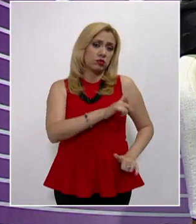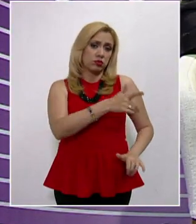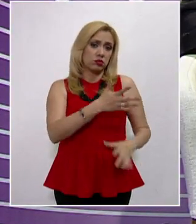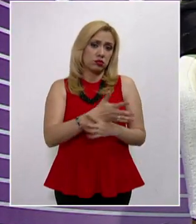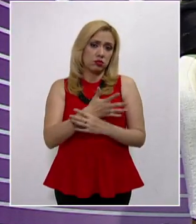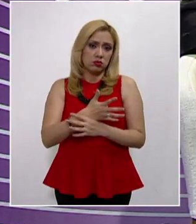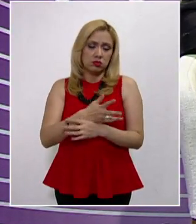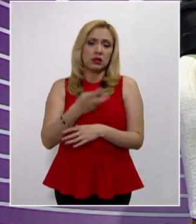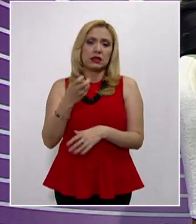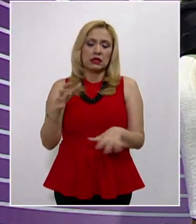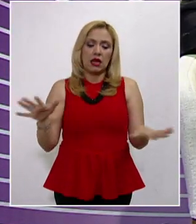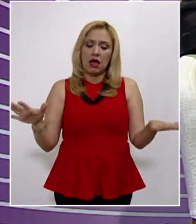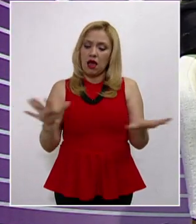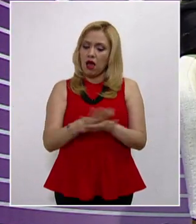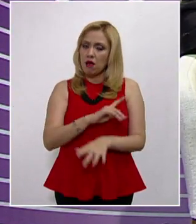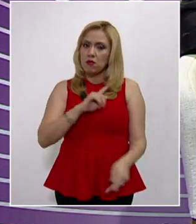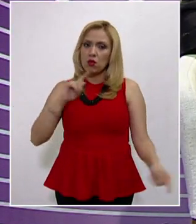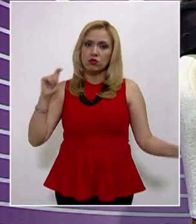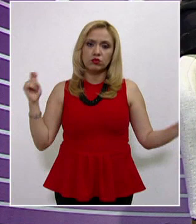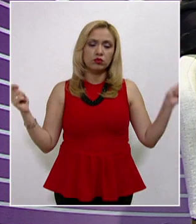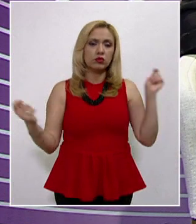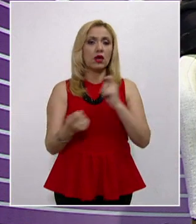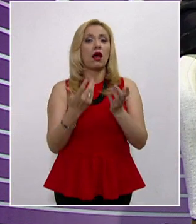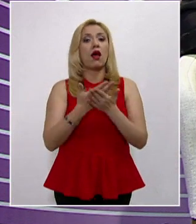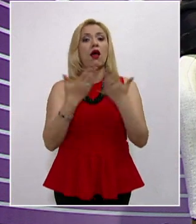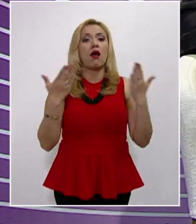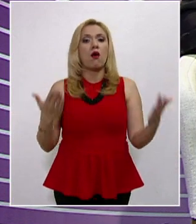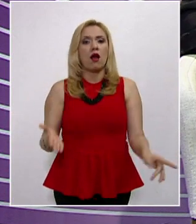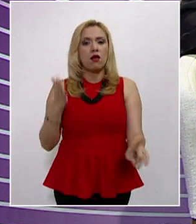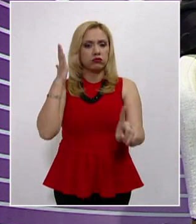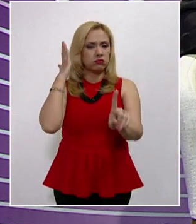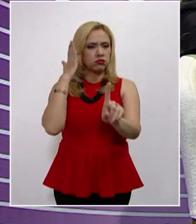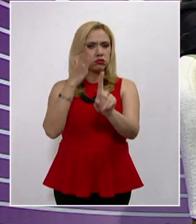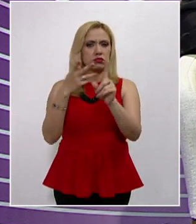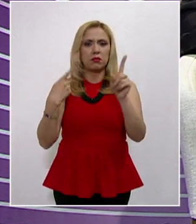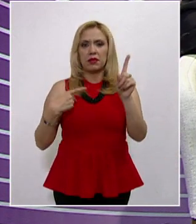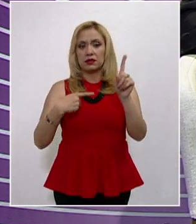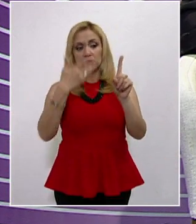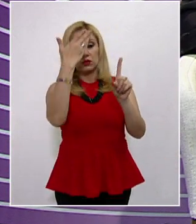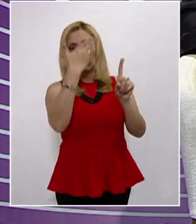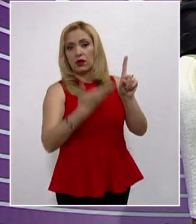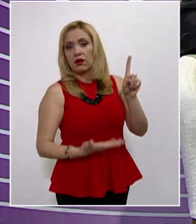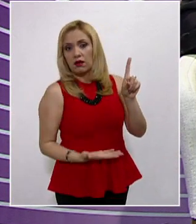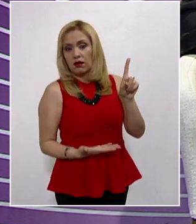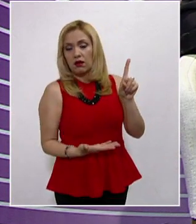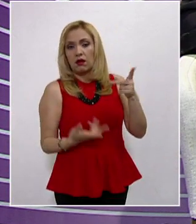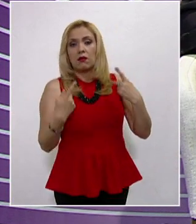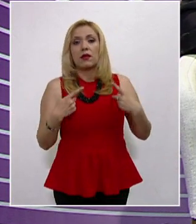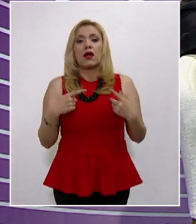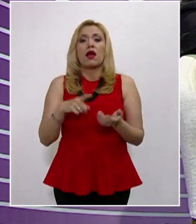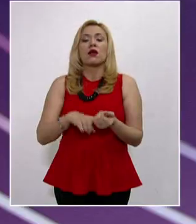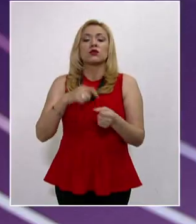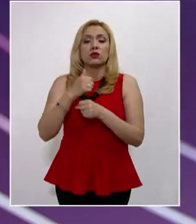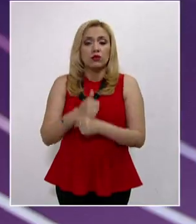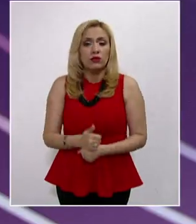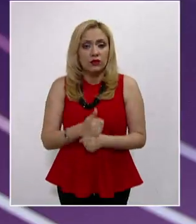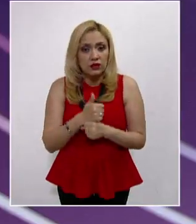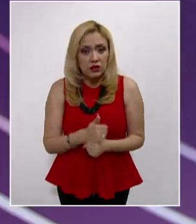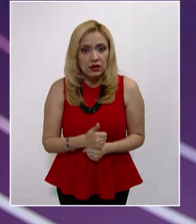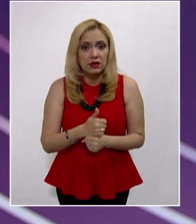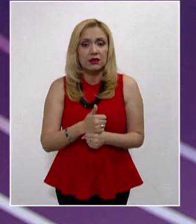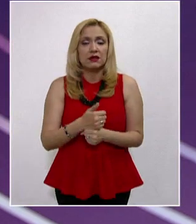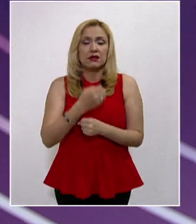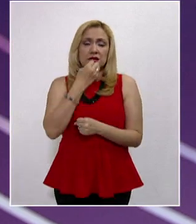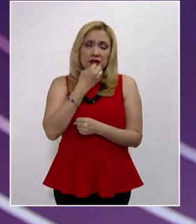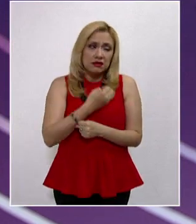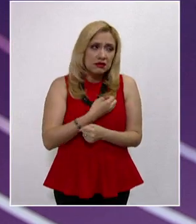enfoque tremendo, porque se pone ya en el centro de la ecuación a la persona, a las personas que sufrían estas violaciones y que tenían